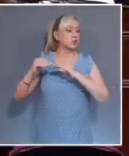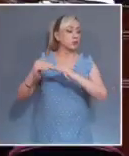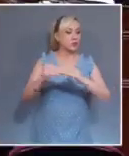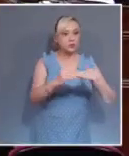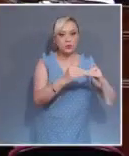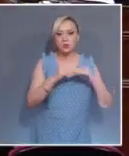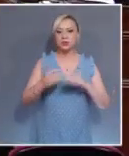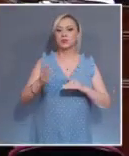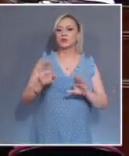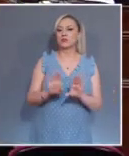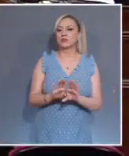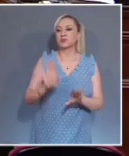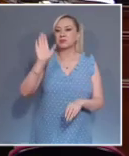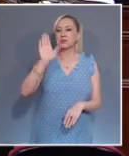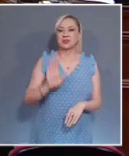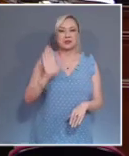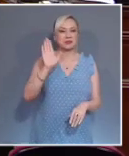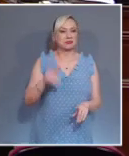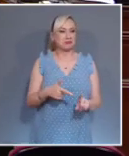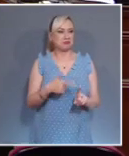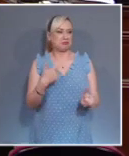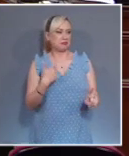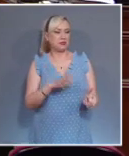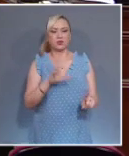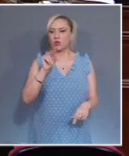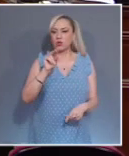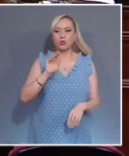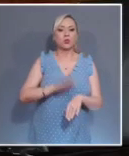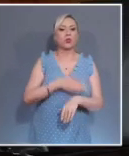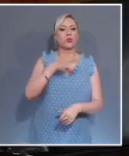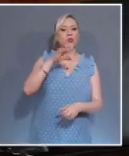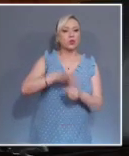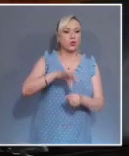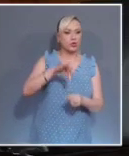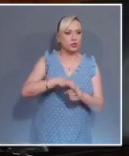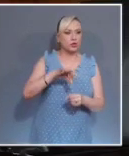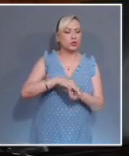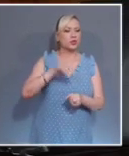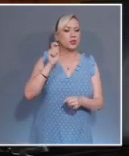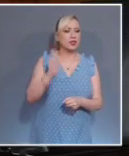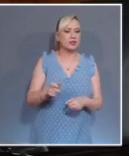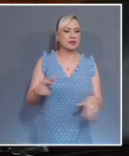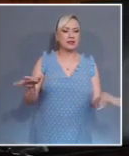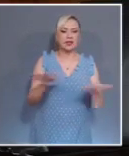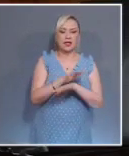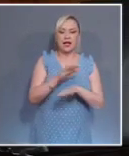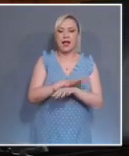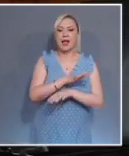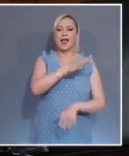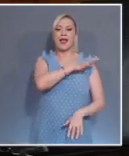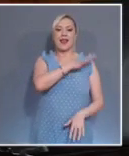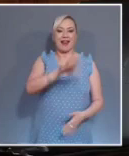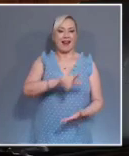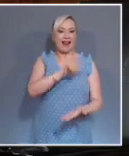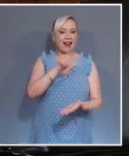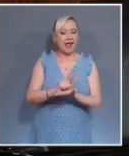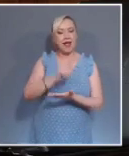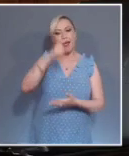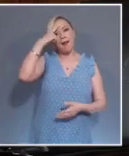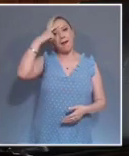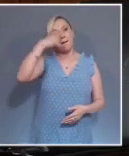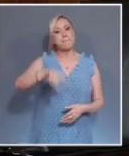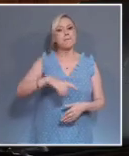Ello después de que por mayoría de votos invalidó el decreto que reformó las leyes generales de comunicación social y de